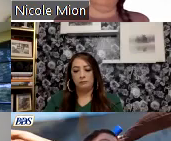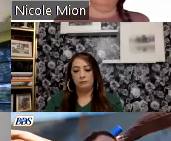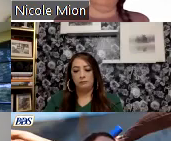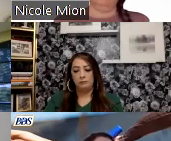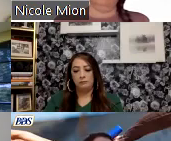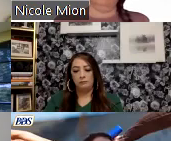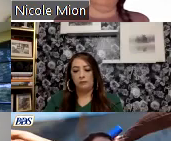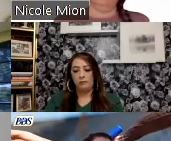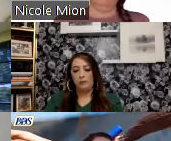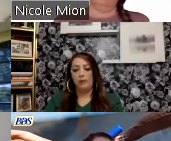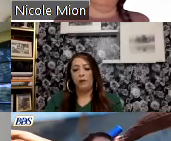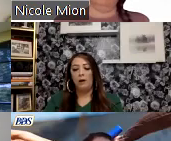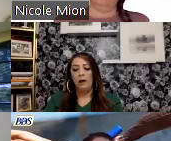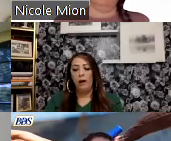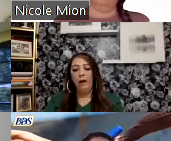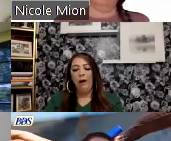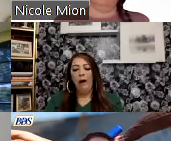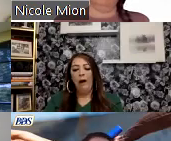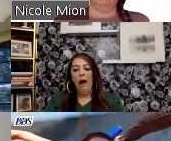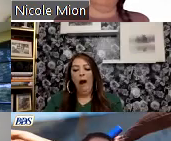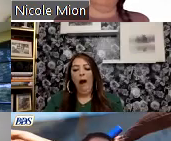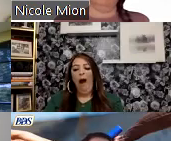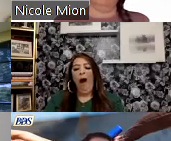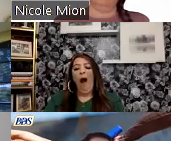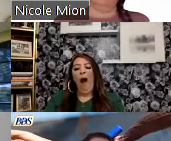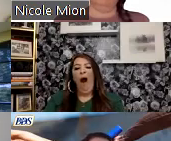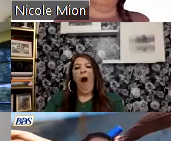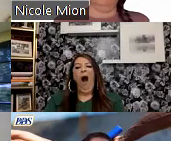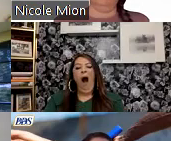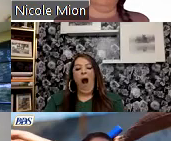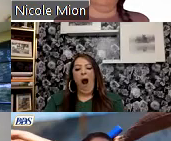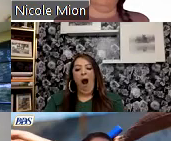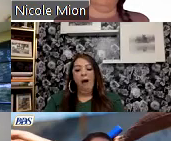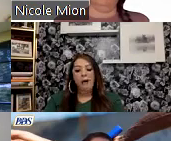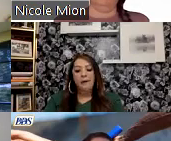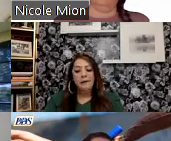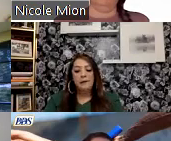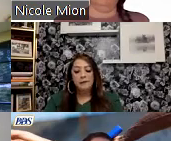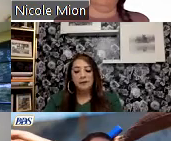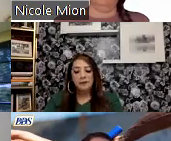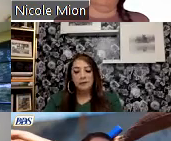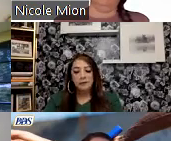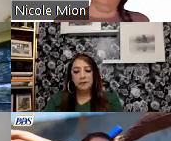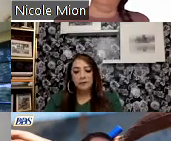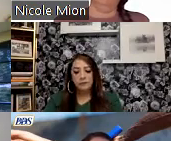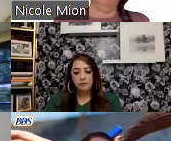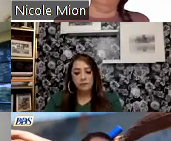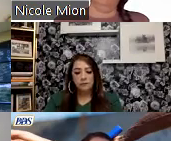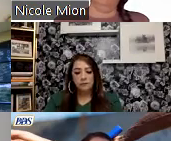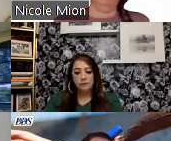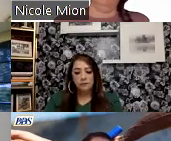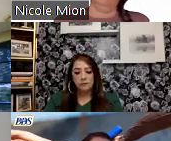que los niños que tienen dificultad para oír sean asistidos por un profesor para sordos